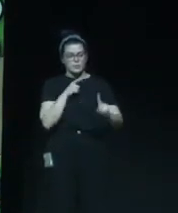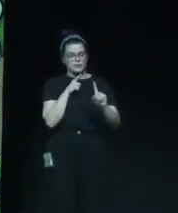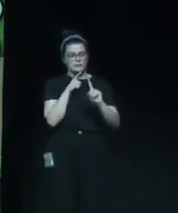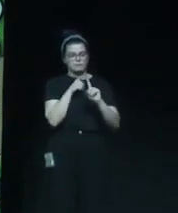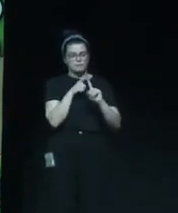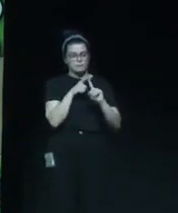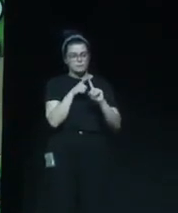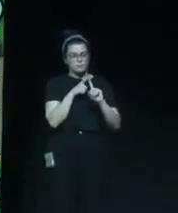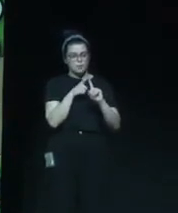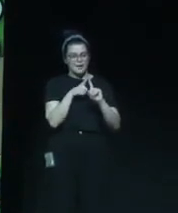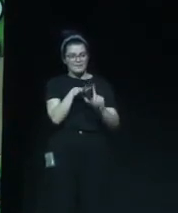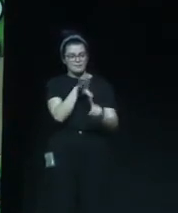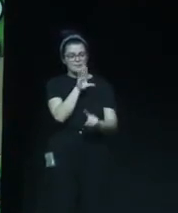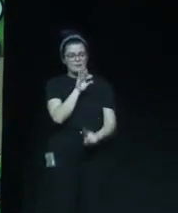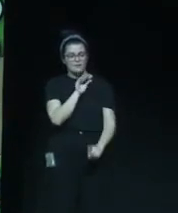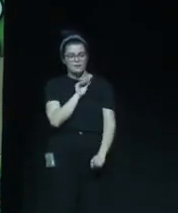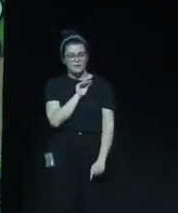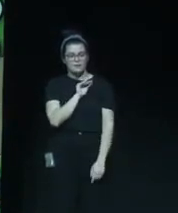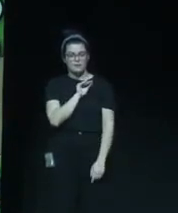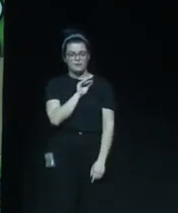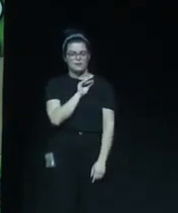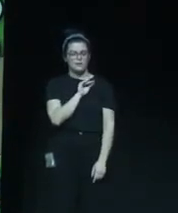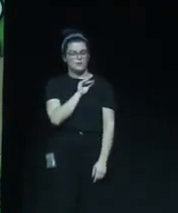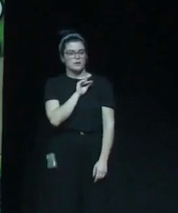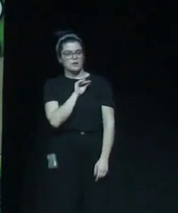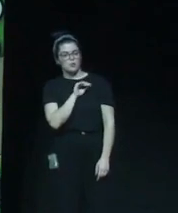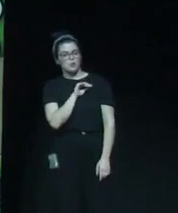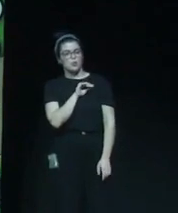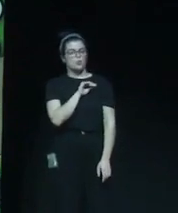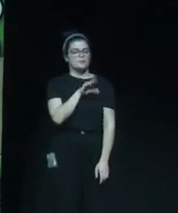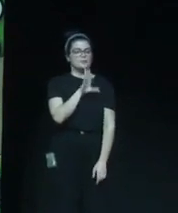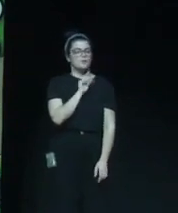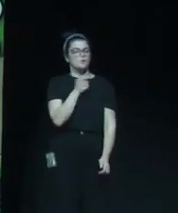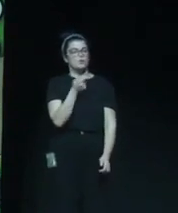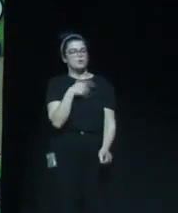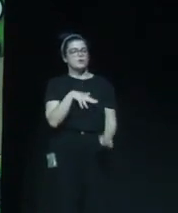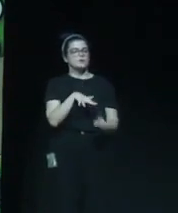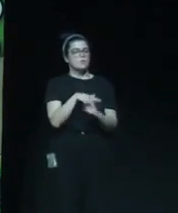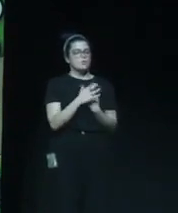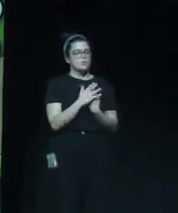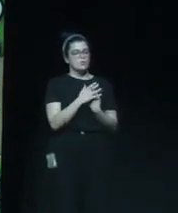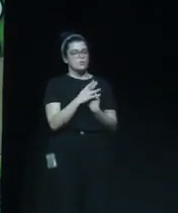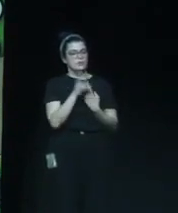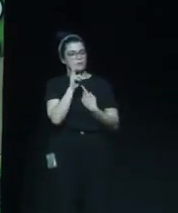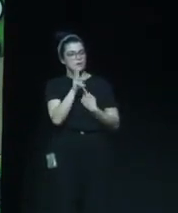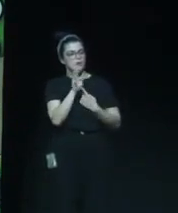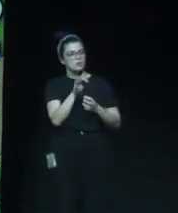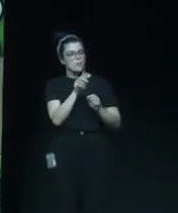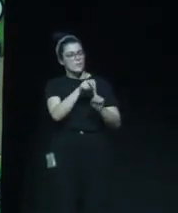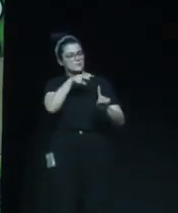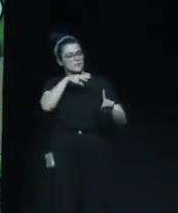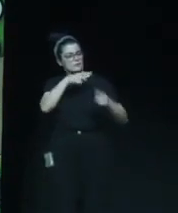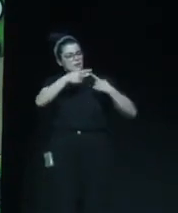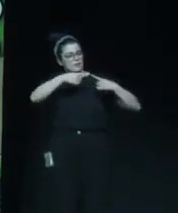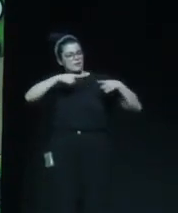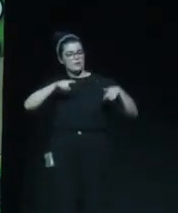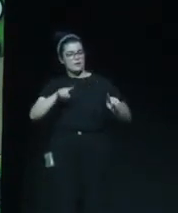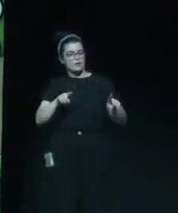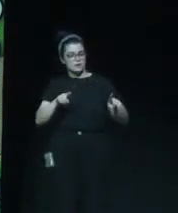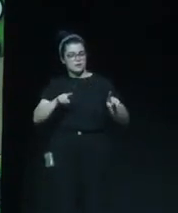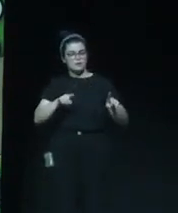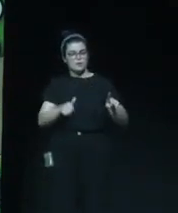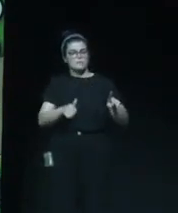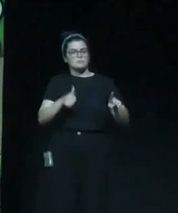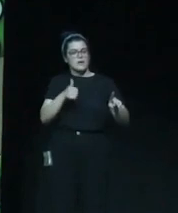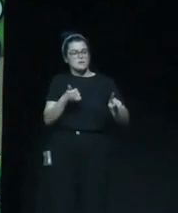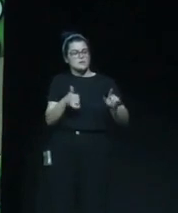en su total, bueno, no sé si en su totalidad, pero para acercarme y verlo desde otro sitio más,